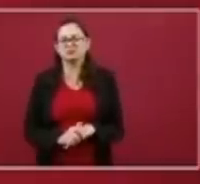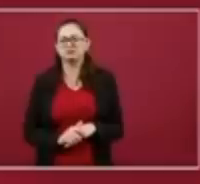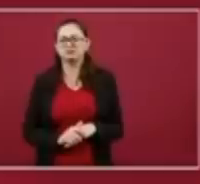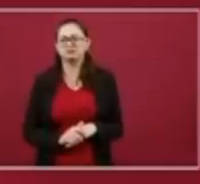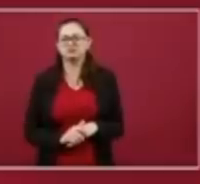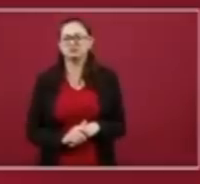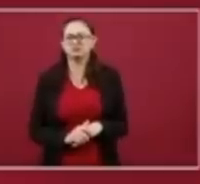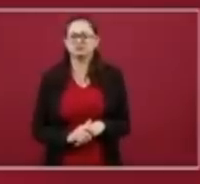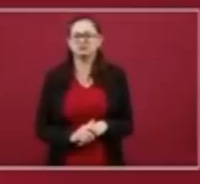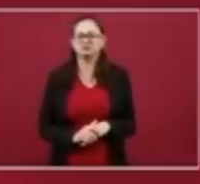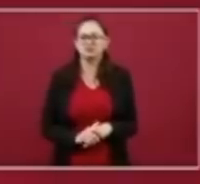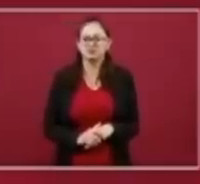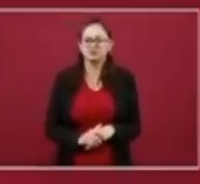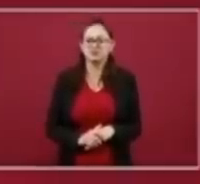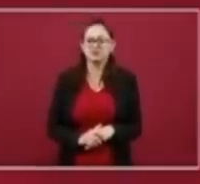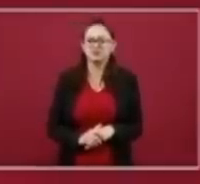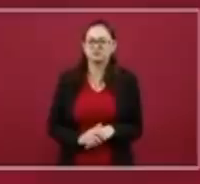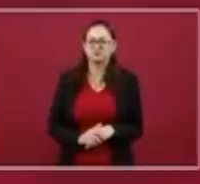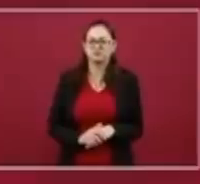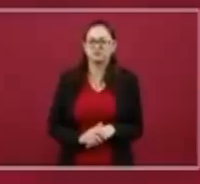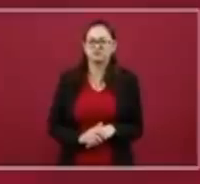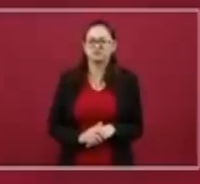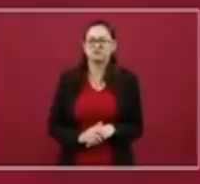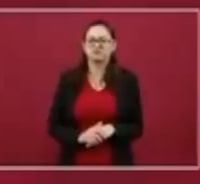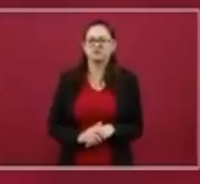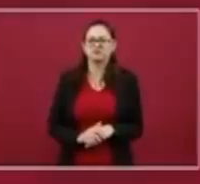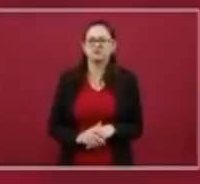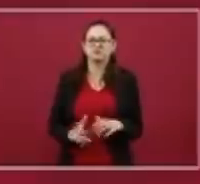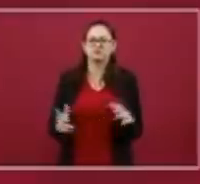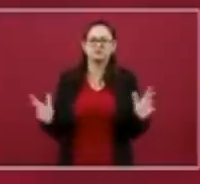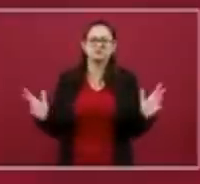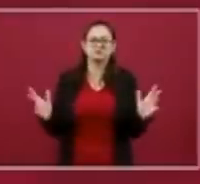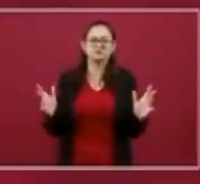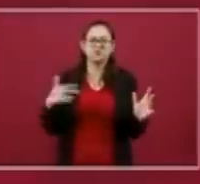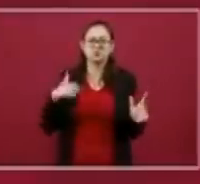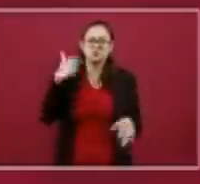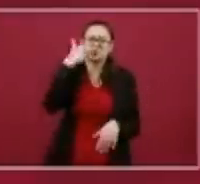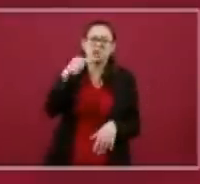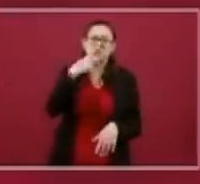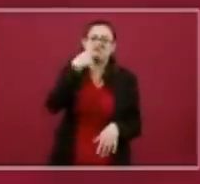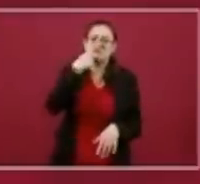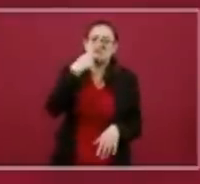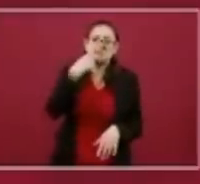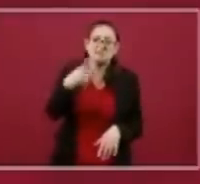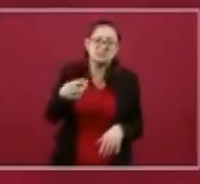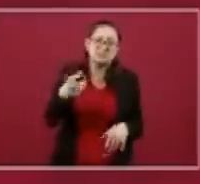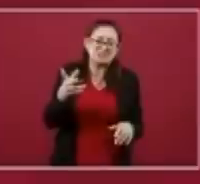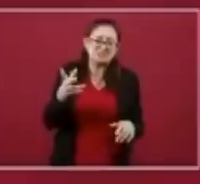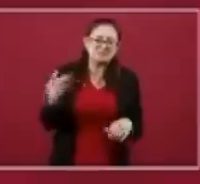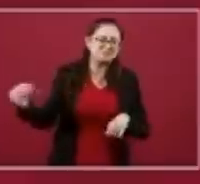No hemos querido decir, ojalá, y ahora